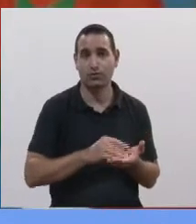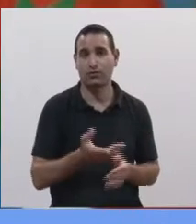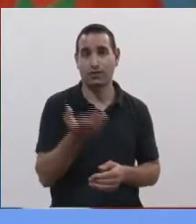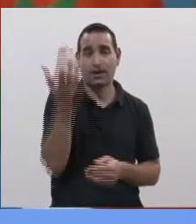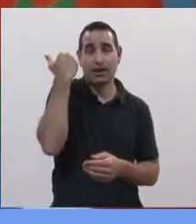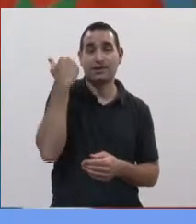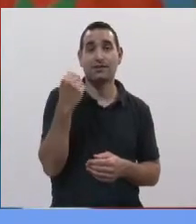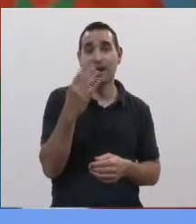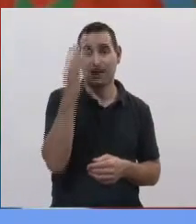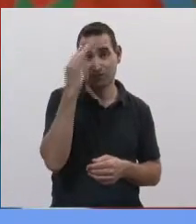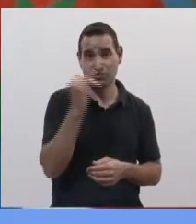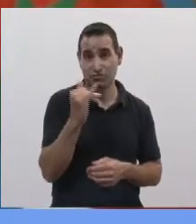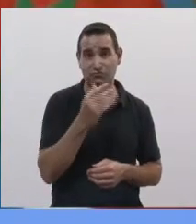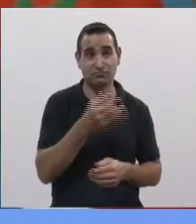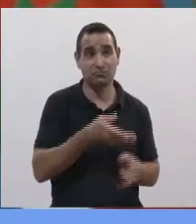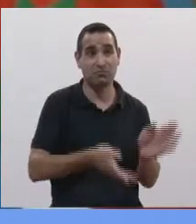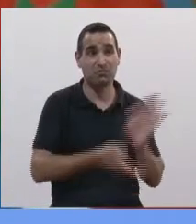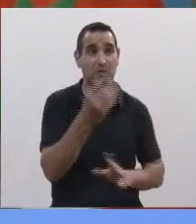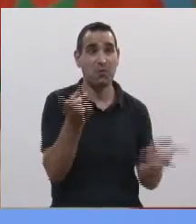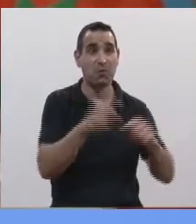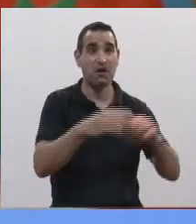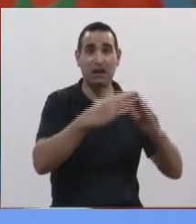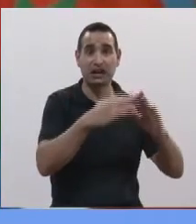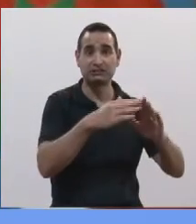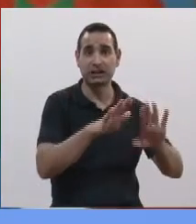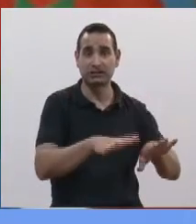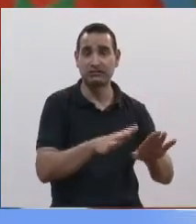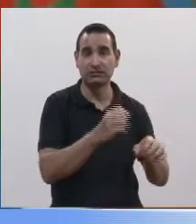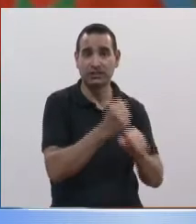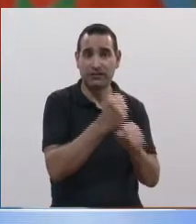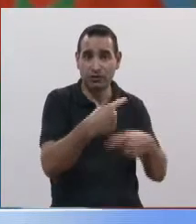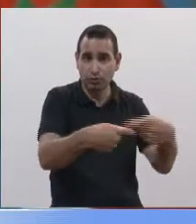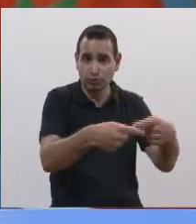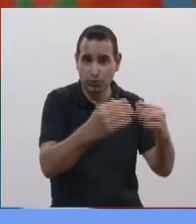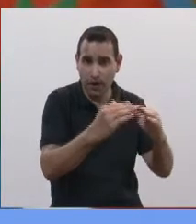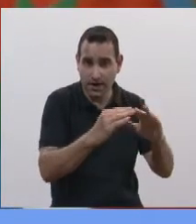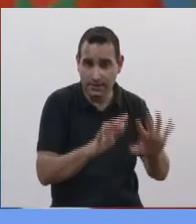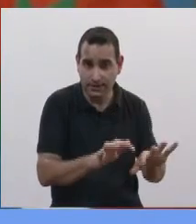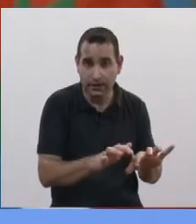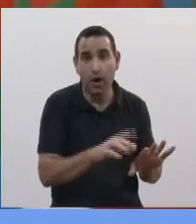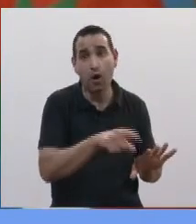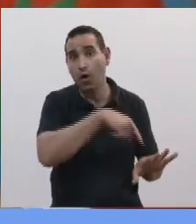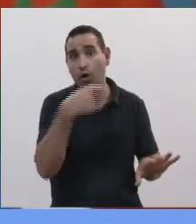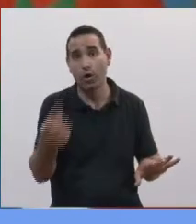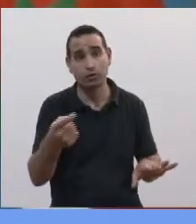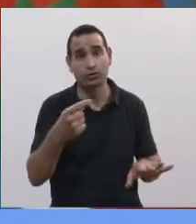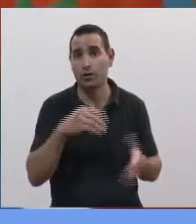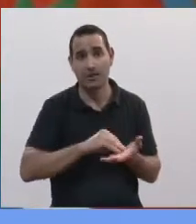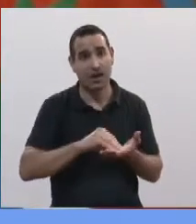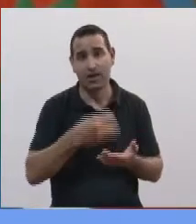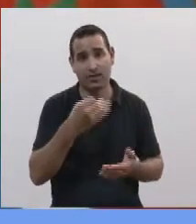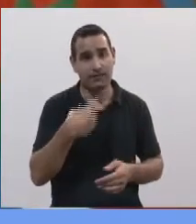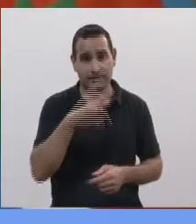19 de marzo, que siguen en sus casas con aquel empleado que tuvo que salir a poner el pecho